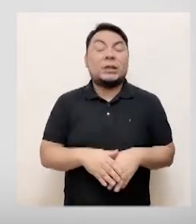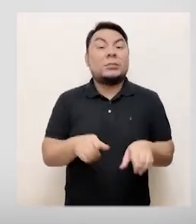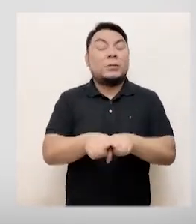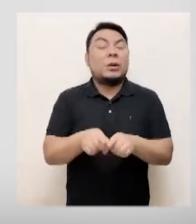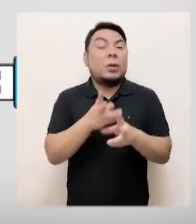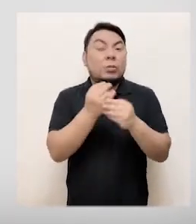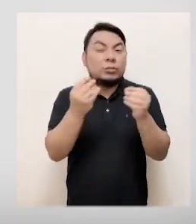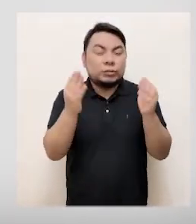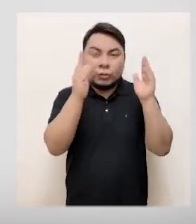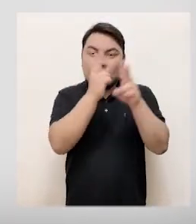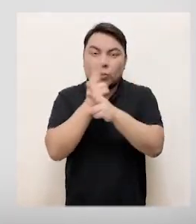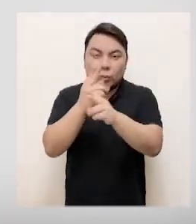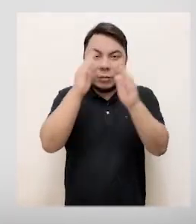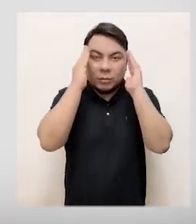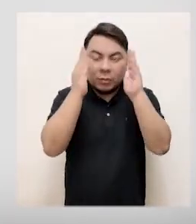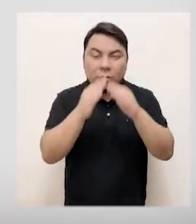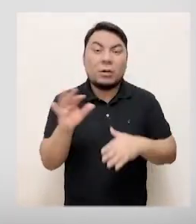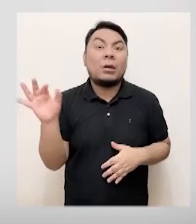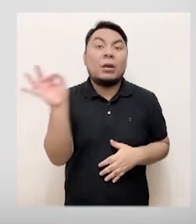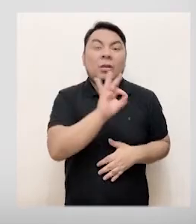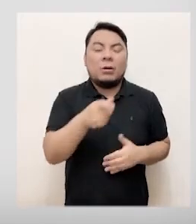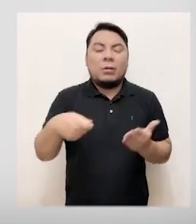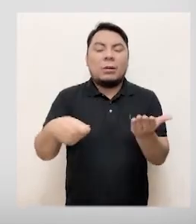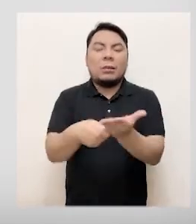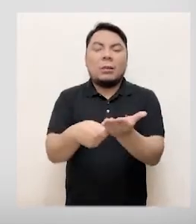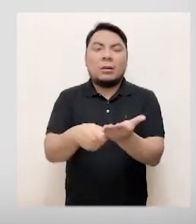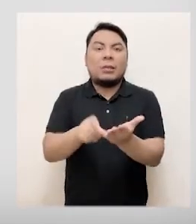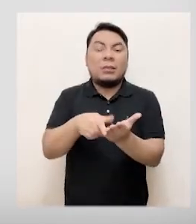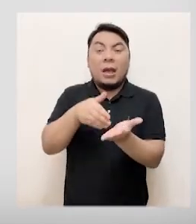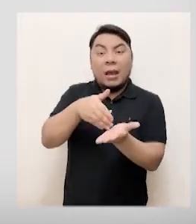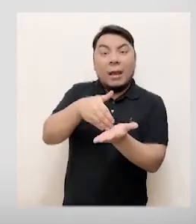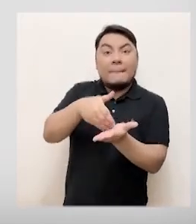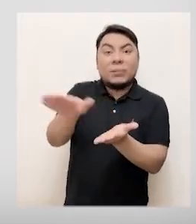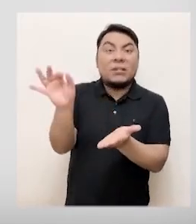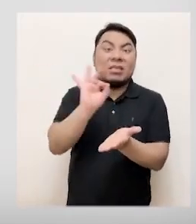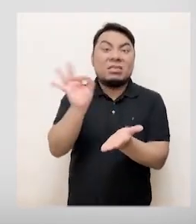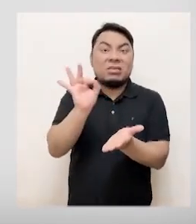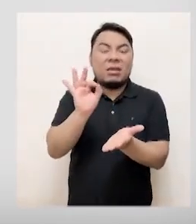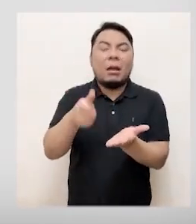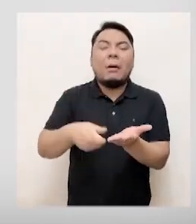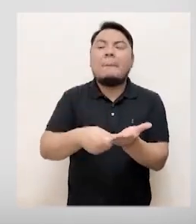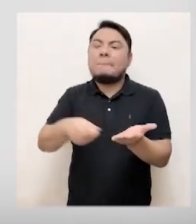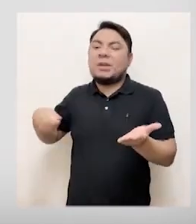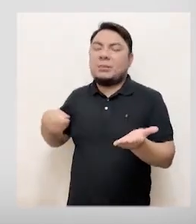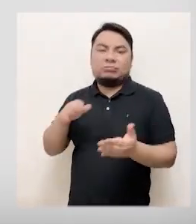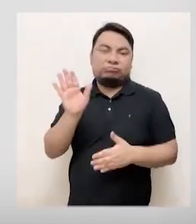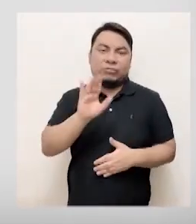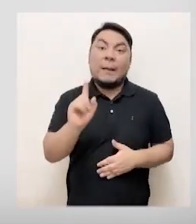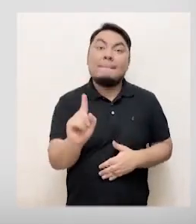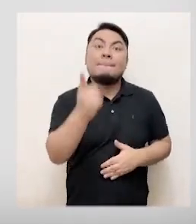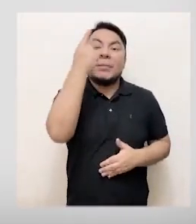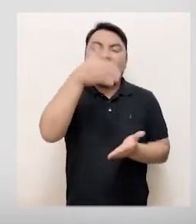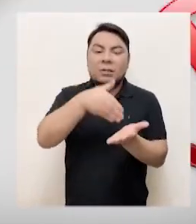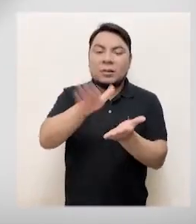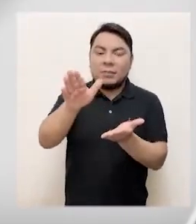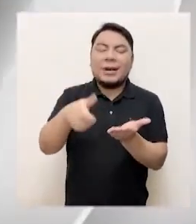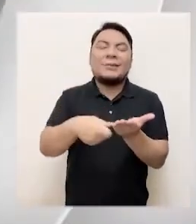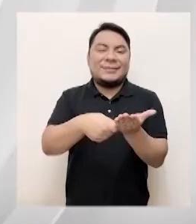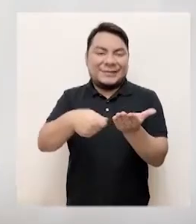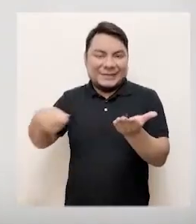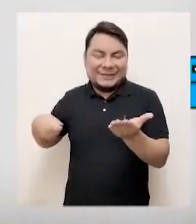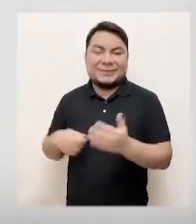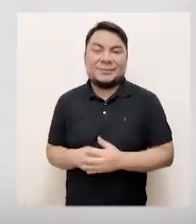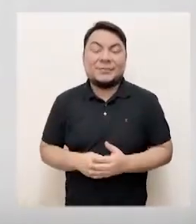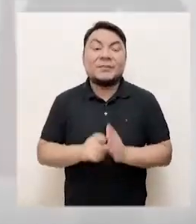caídas. Y mucho ojo, nunca retire el USB sin haber realizado el proceso de expulsión.